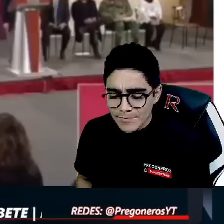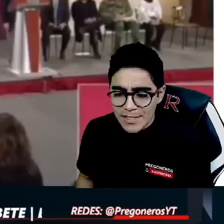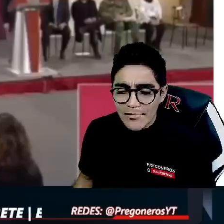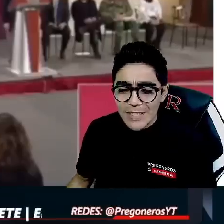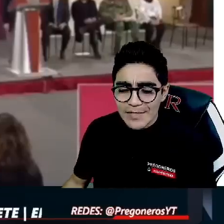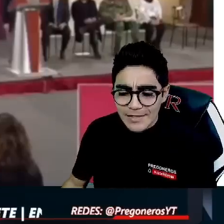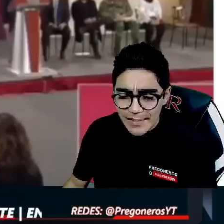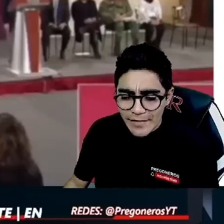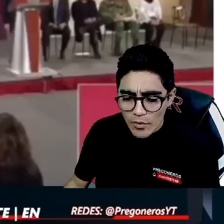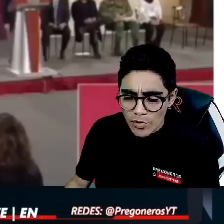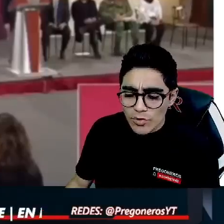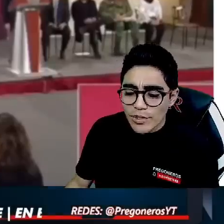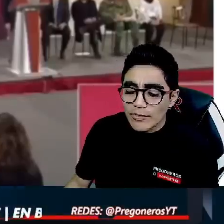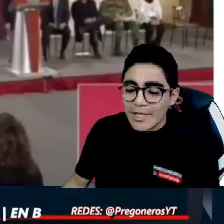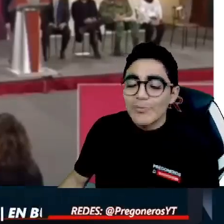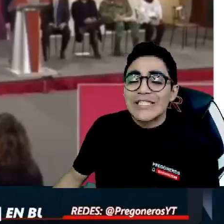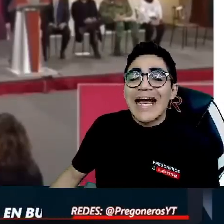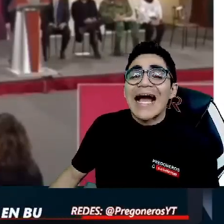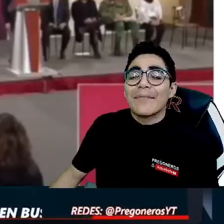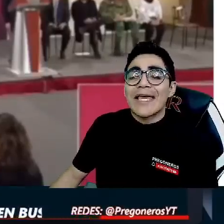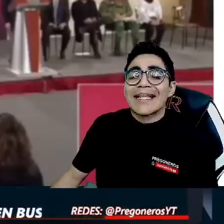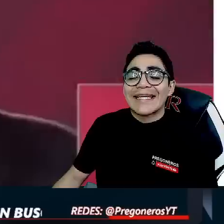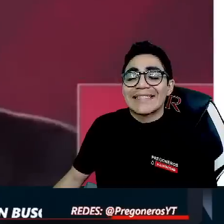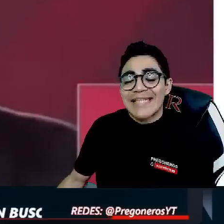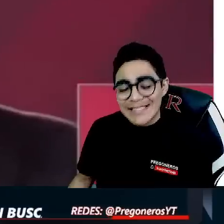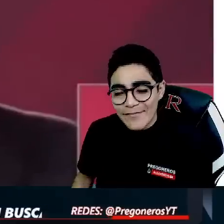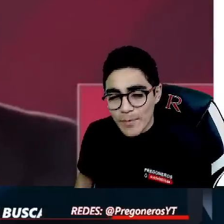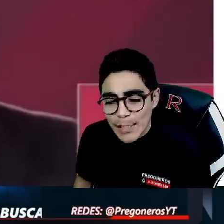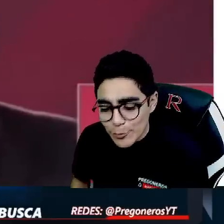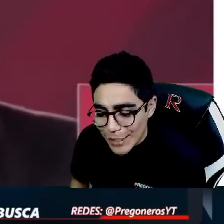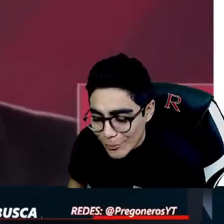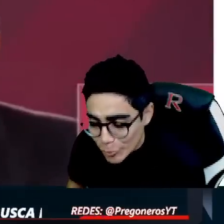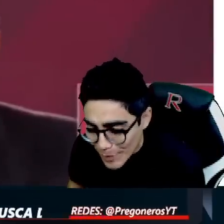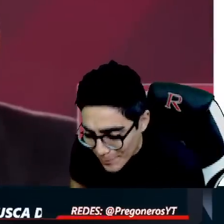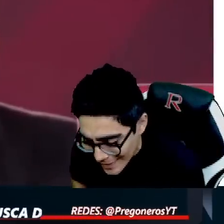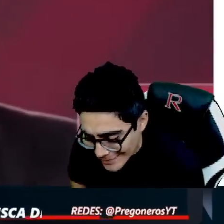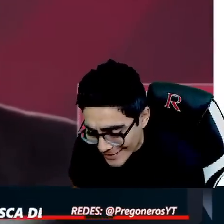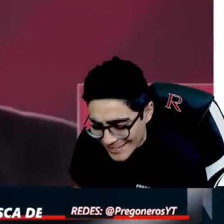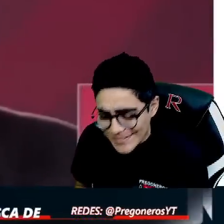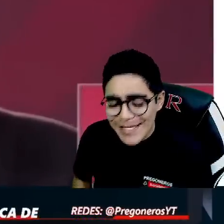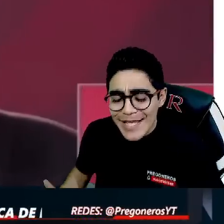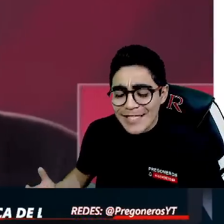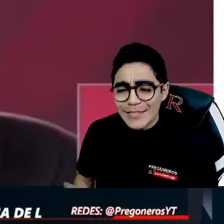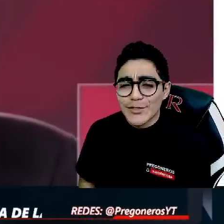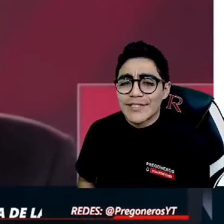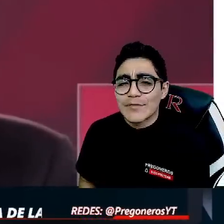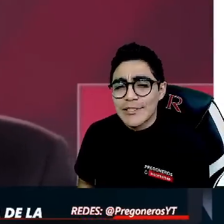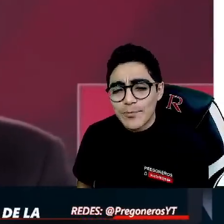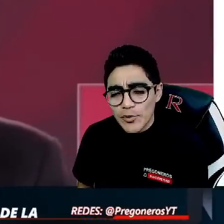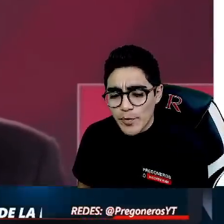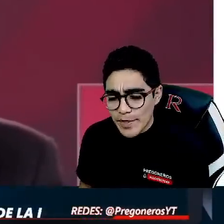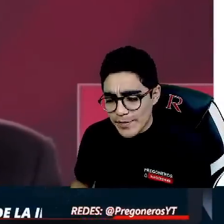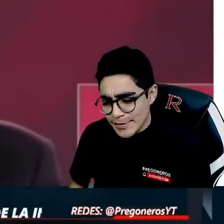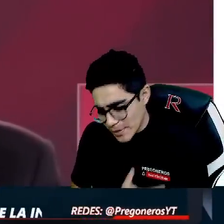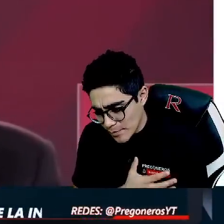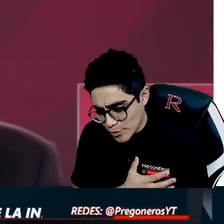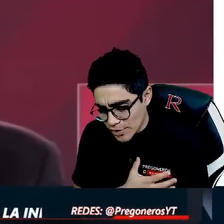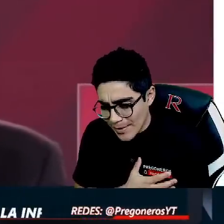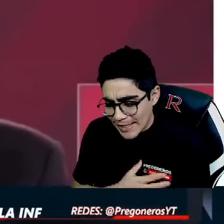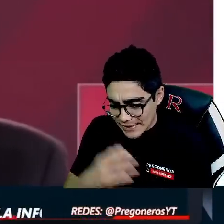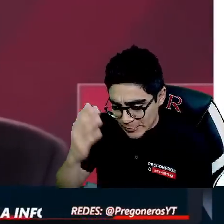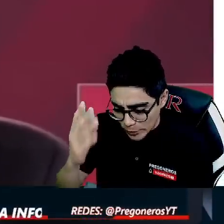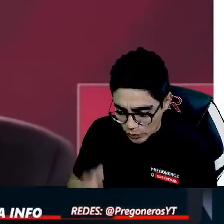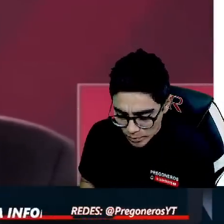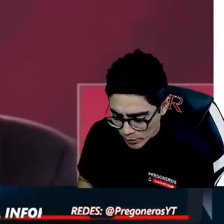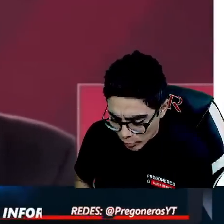Rodríguez transmitiéndoles desde el día de hoy. Nos encontramos ya a viernes 10 de febrero del 2023. Si nos estás viendo por primera vez,